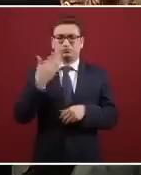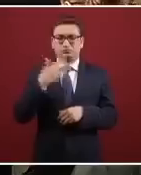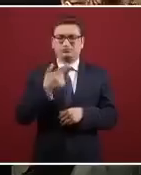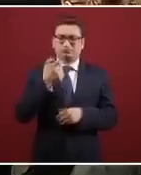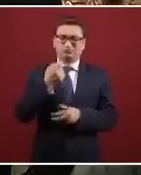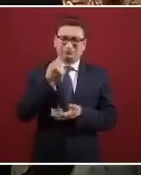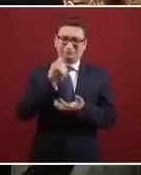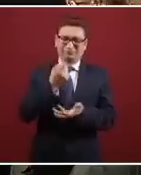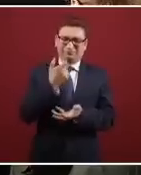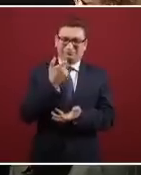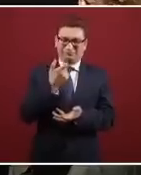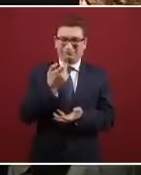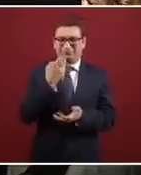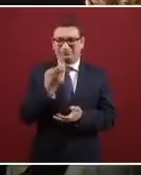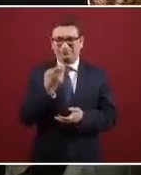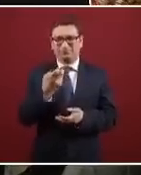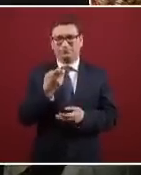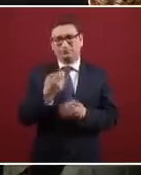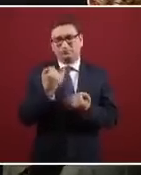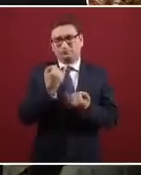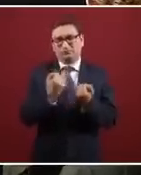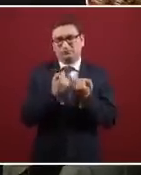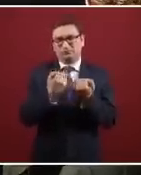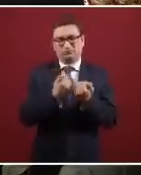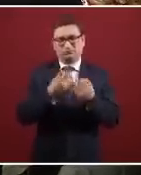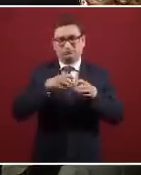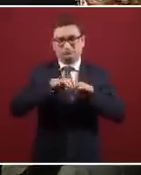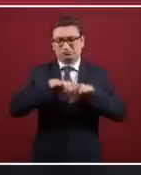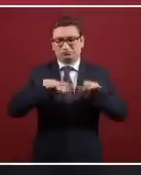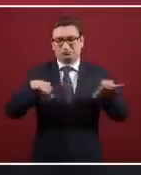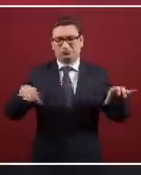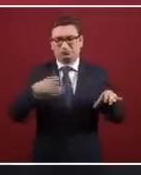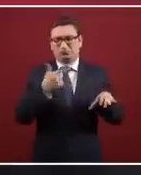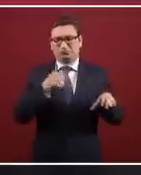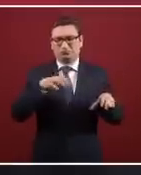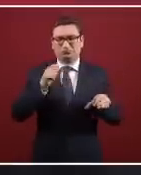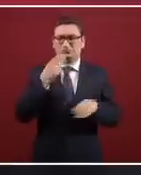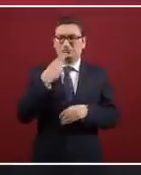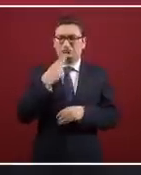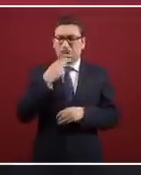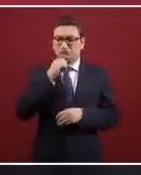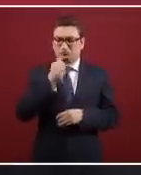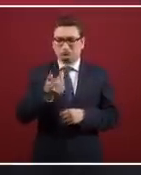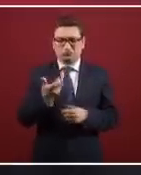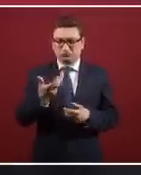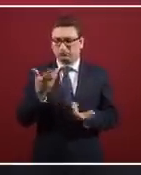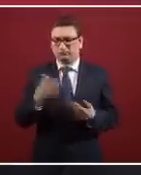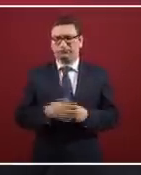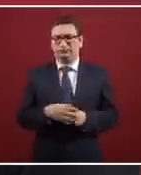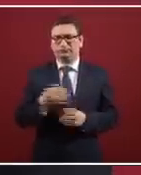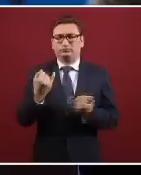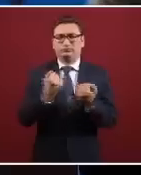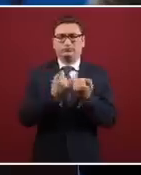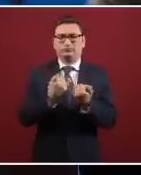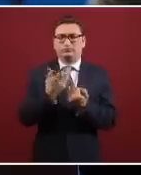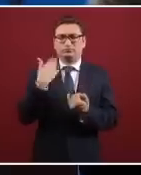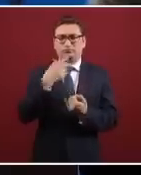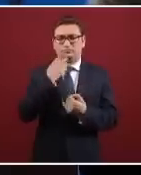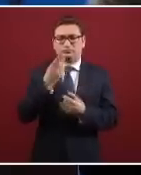los que se habla y porque los gasoductos no son utilizados. Llegó a mencionar que por lo